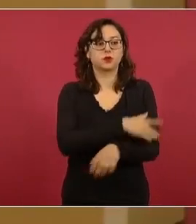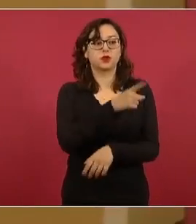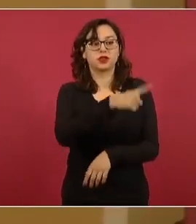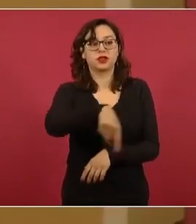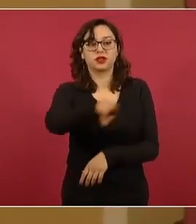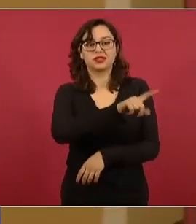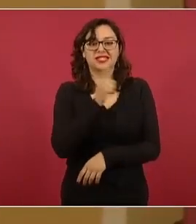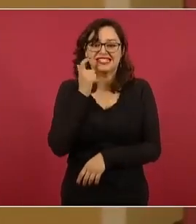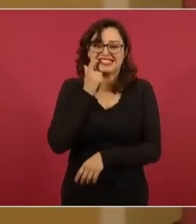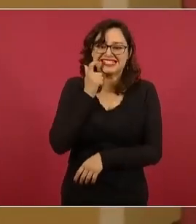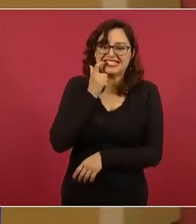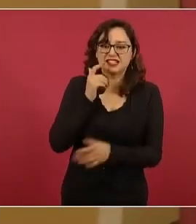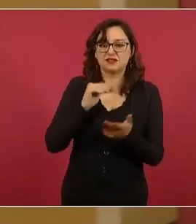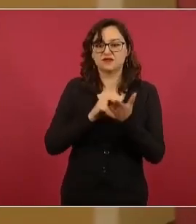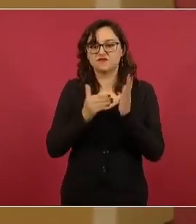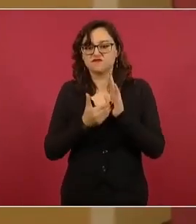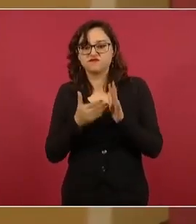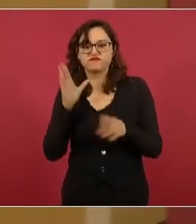audaces